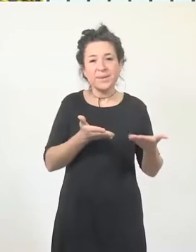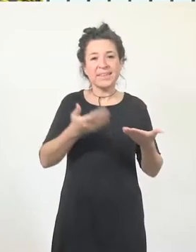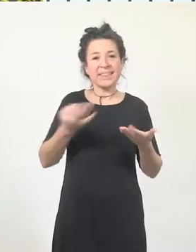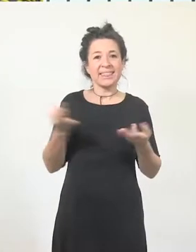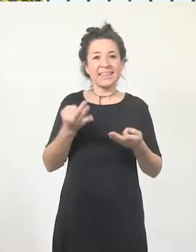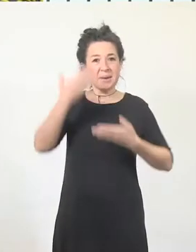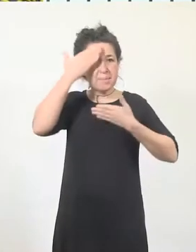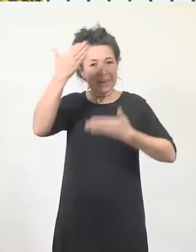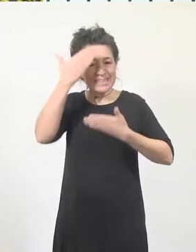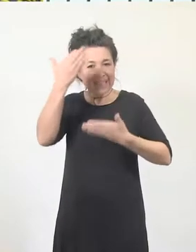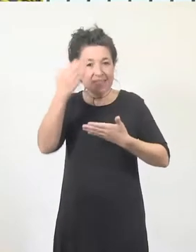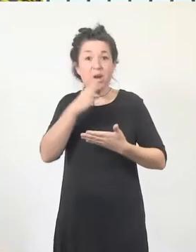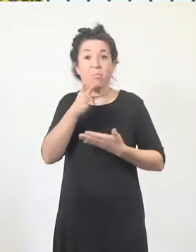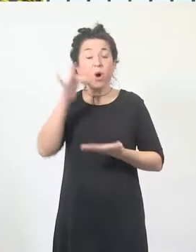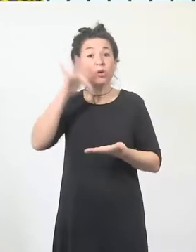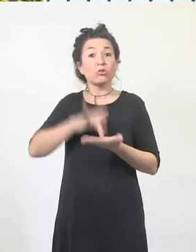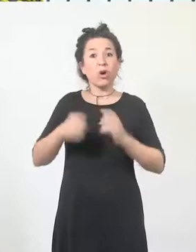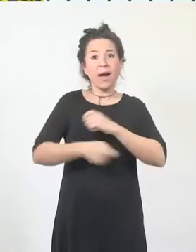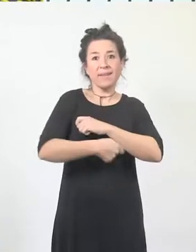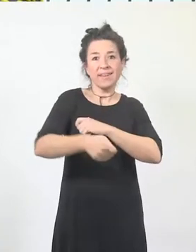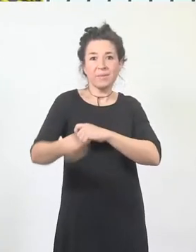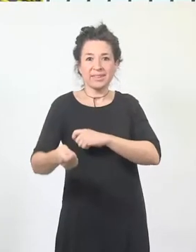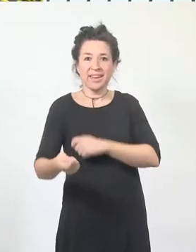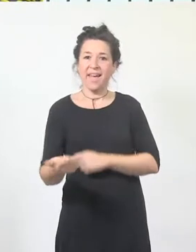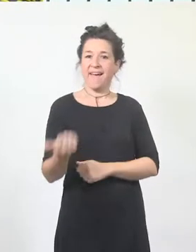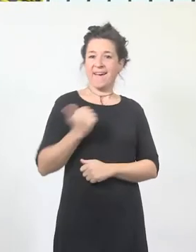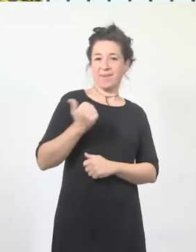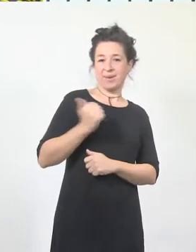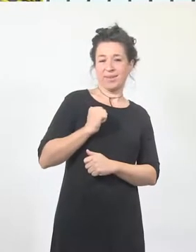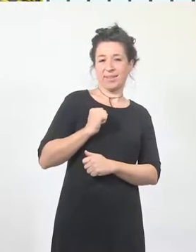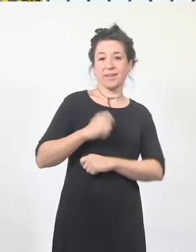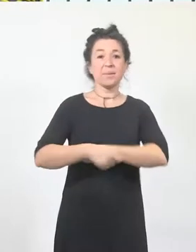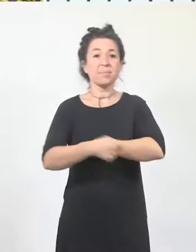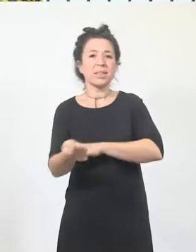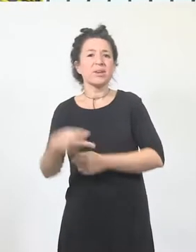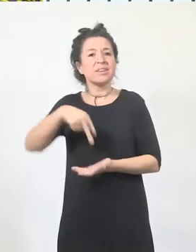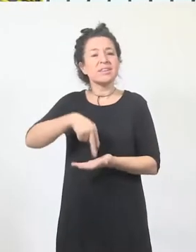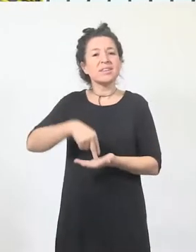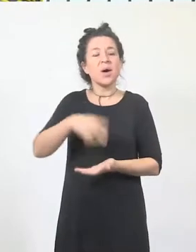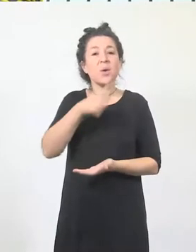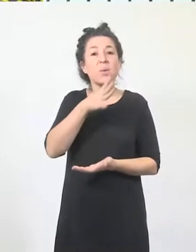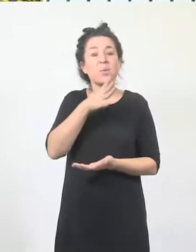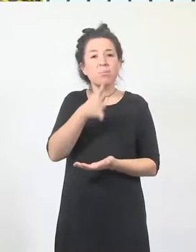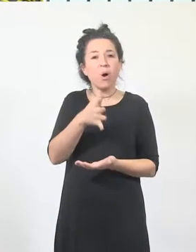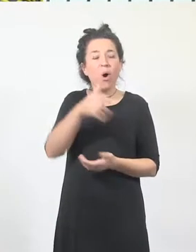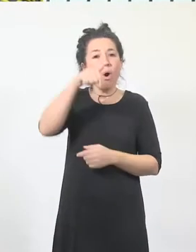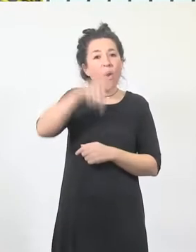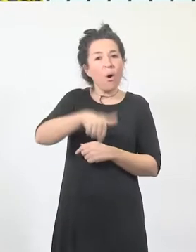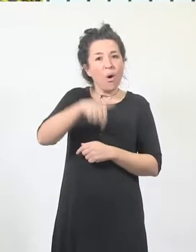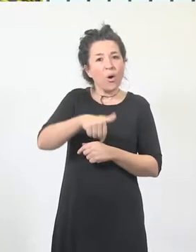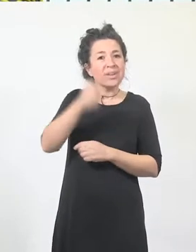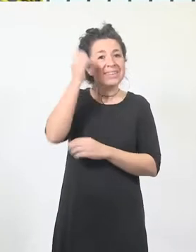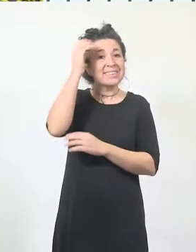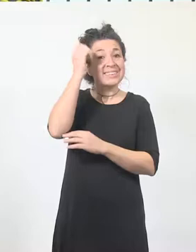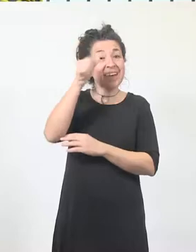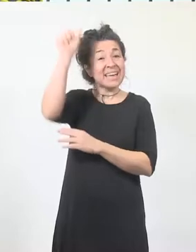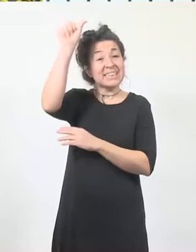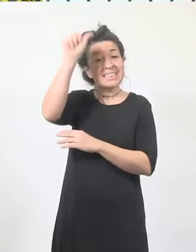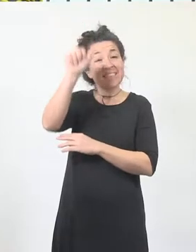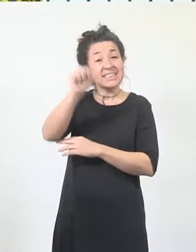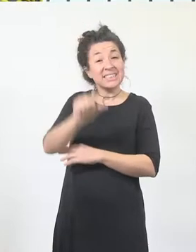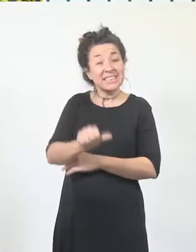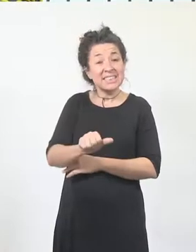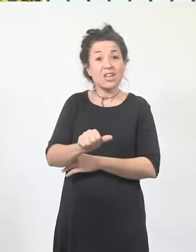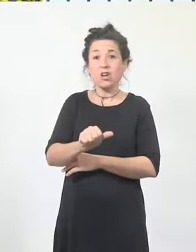presentzialki izanen dugu Gasteizen dagoela profitatuz. Gasteizen dago, gaur ikusten ari zareten hitzaldi hau,